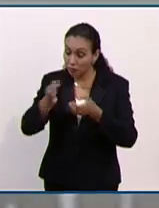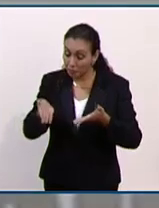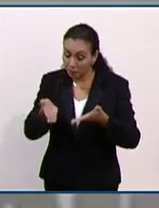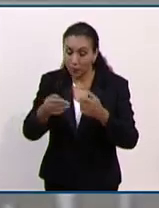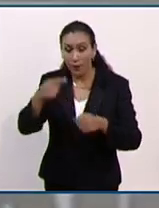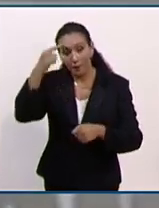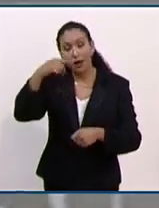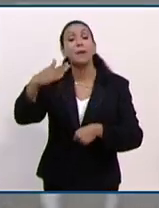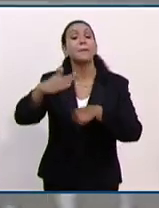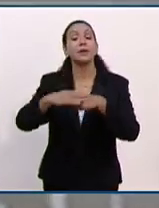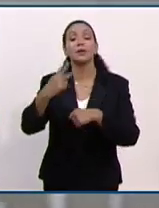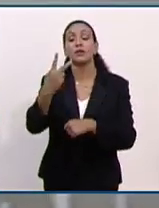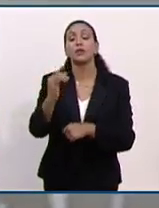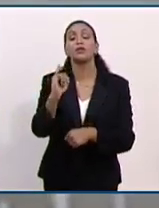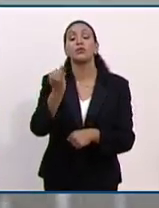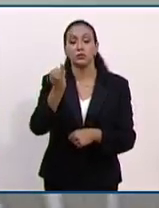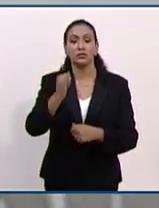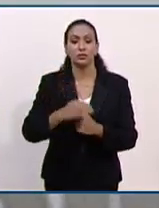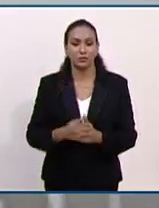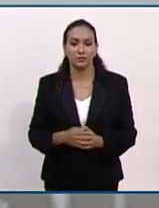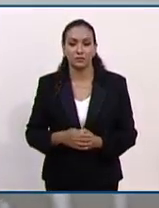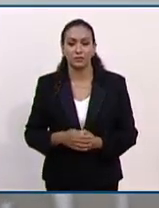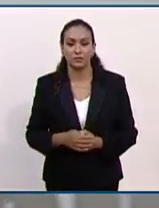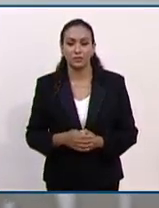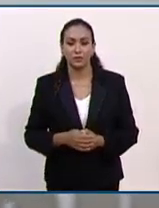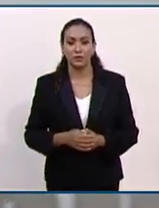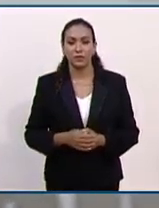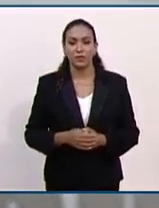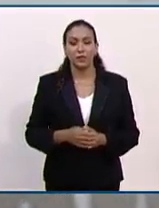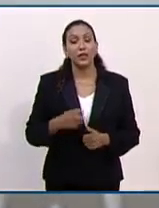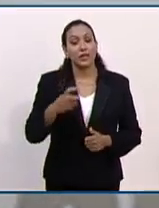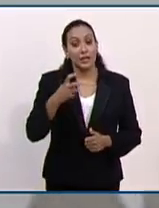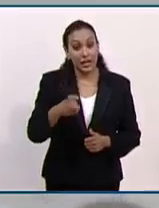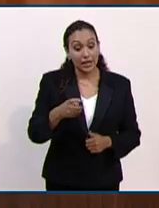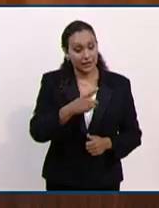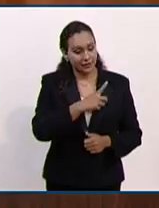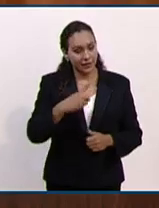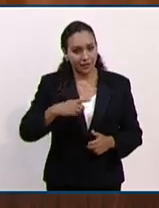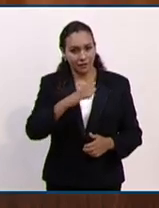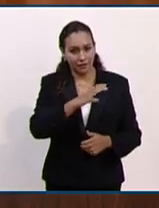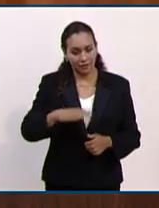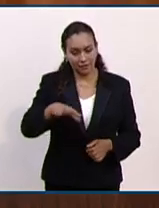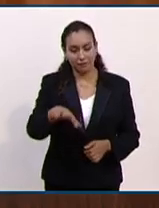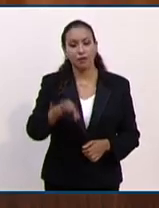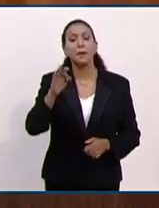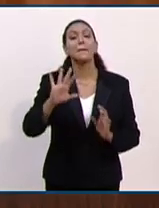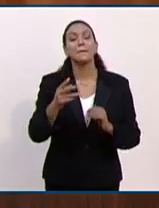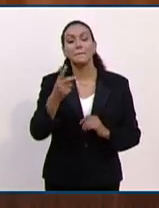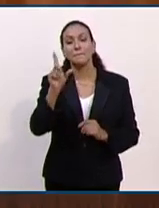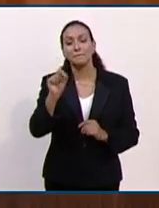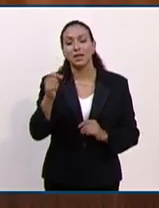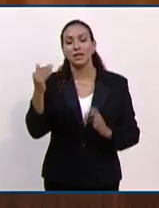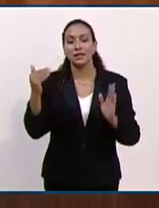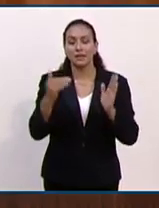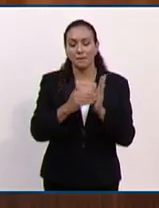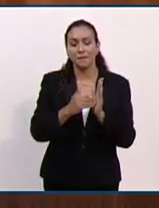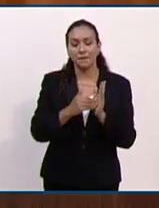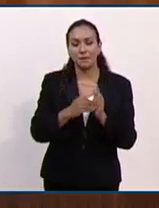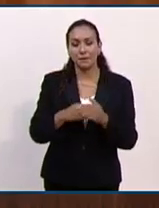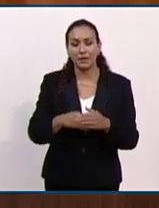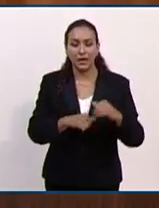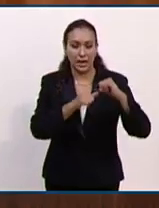voto el próximo 2 de junio, comicios en los que se habrán de definir más de 20,000 cargos de elección popular.